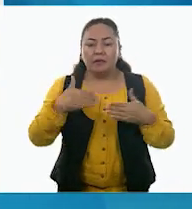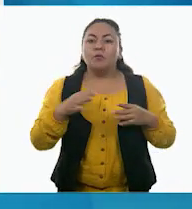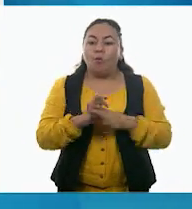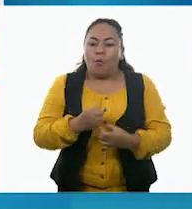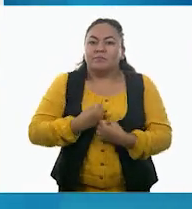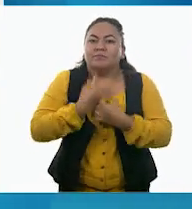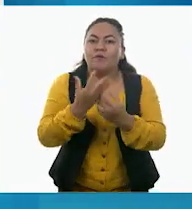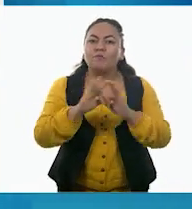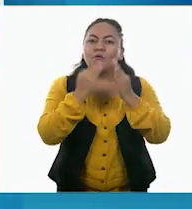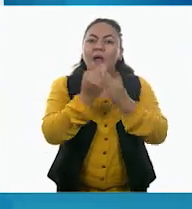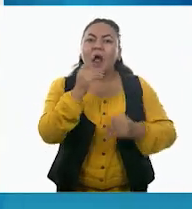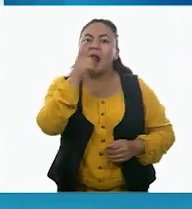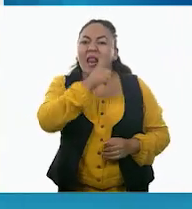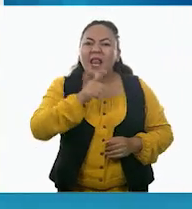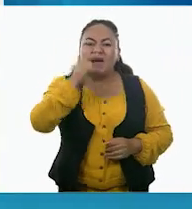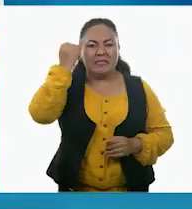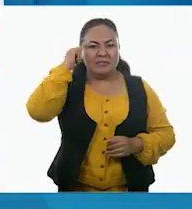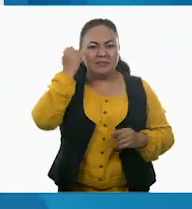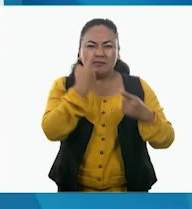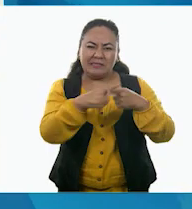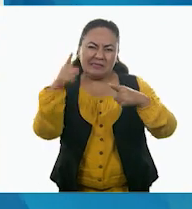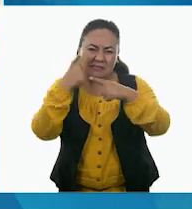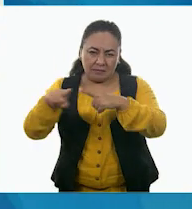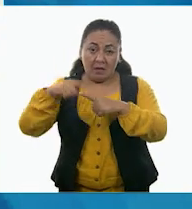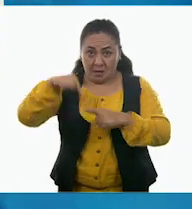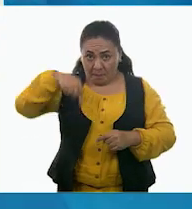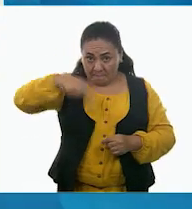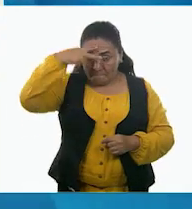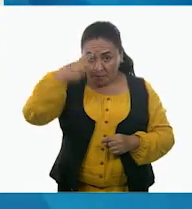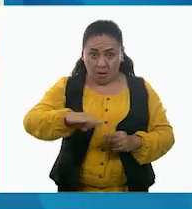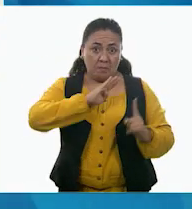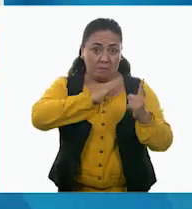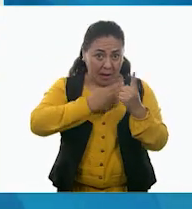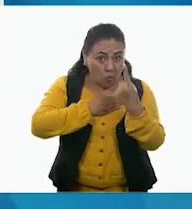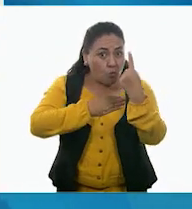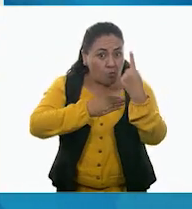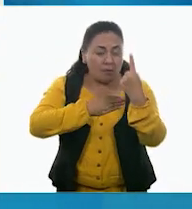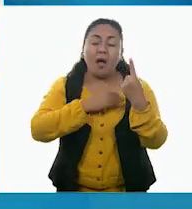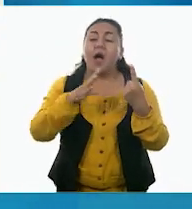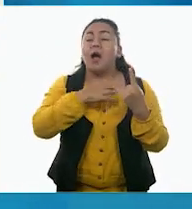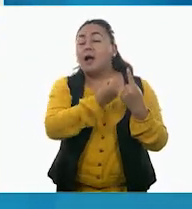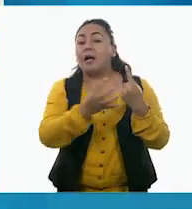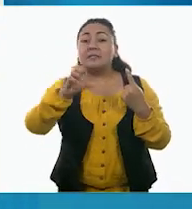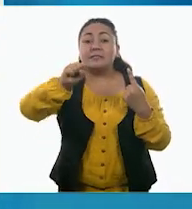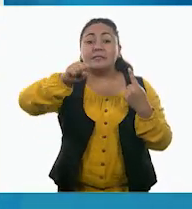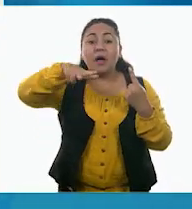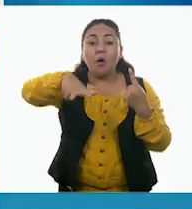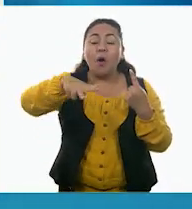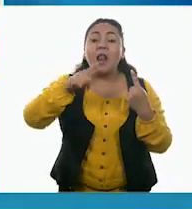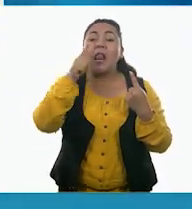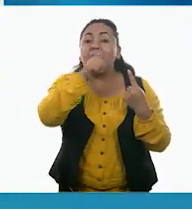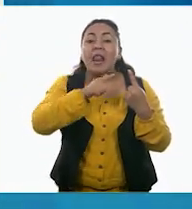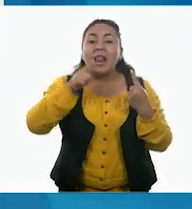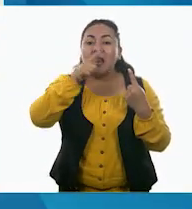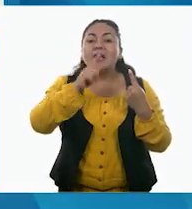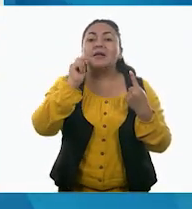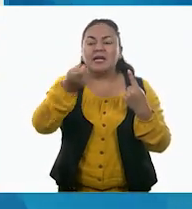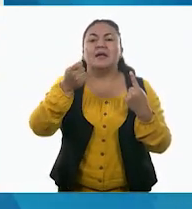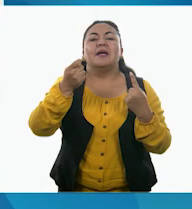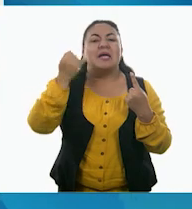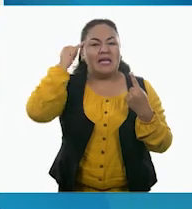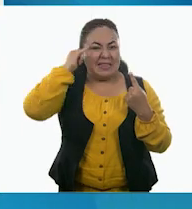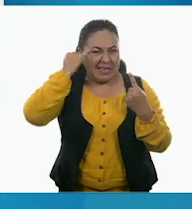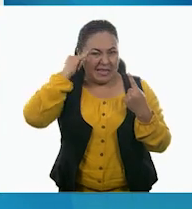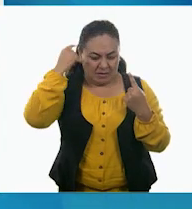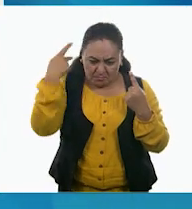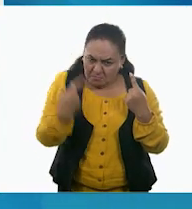través de diferentes lenguas. En México, además del español, se hablan 68 lenguas indígenas.